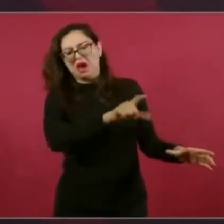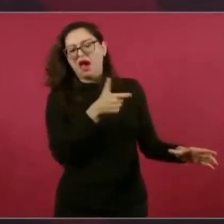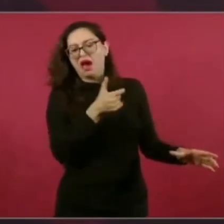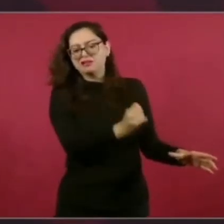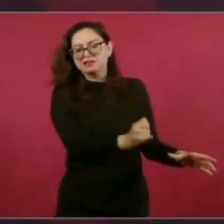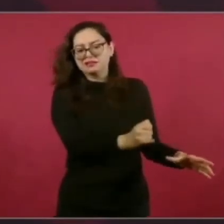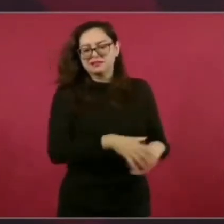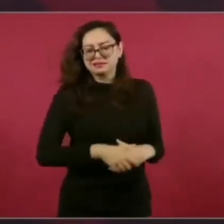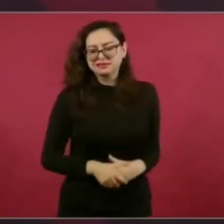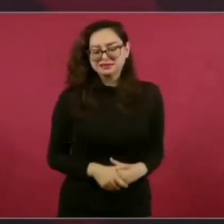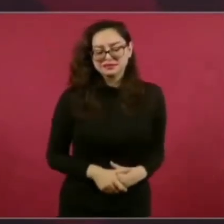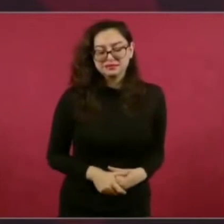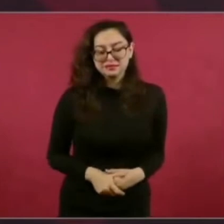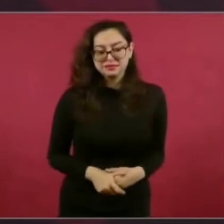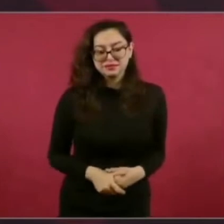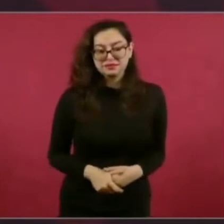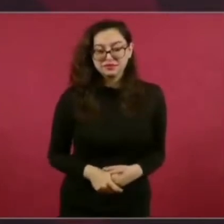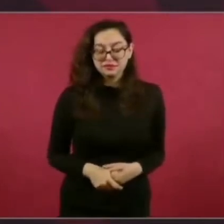Y también